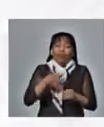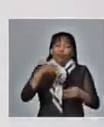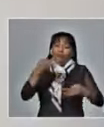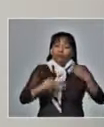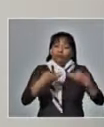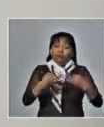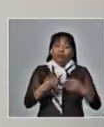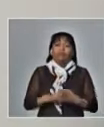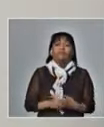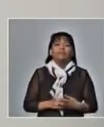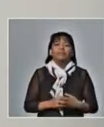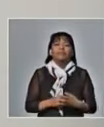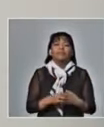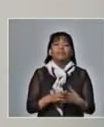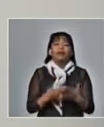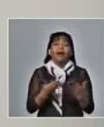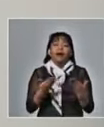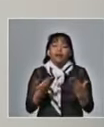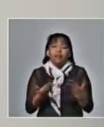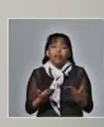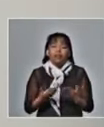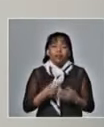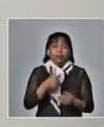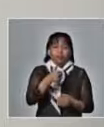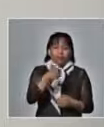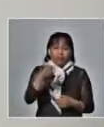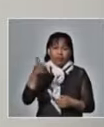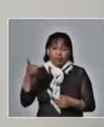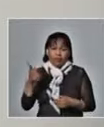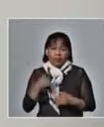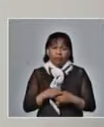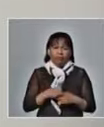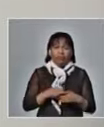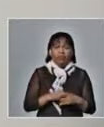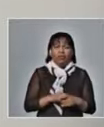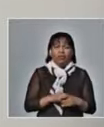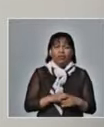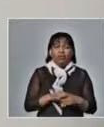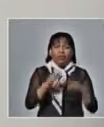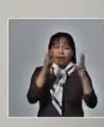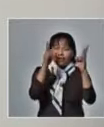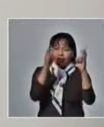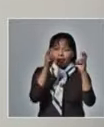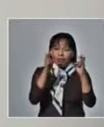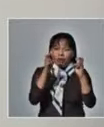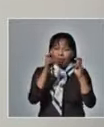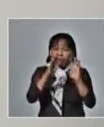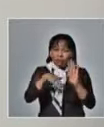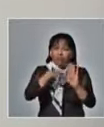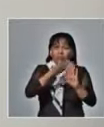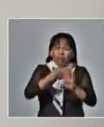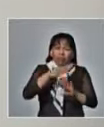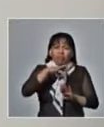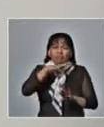este caso, los contendientes podrán abordar lo relacionado a combate a la corrupción, seguridad pública